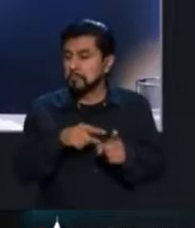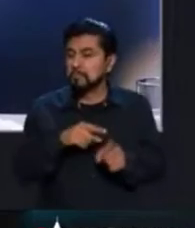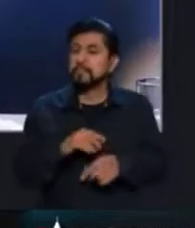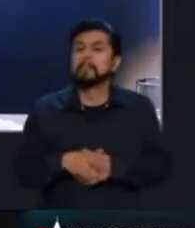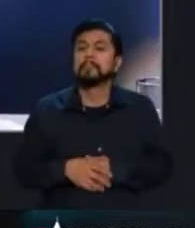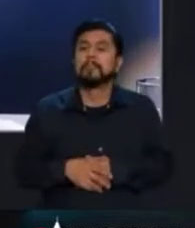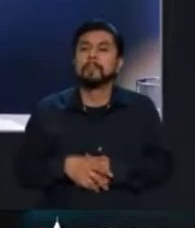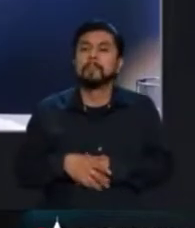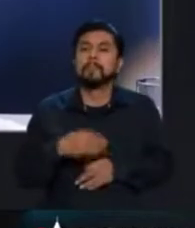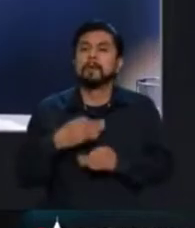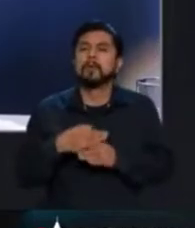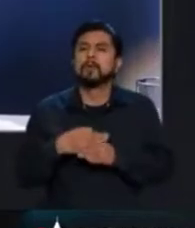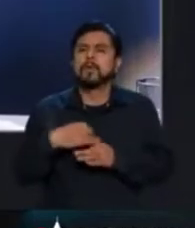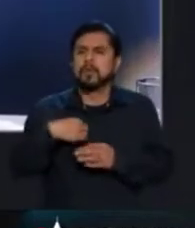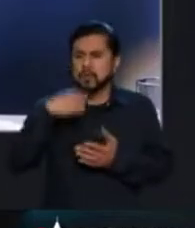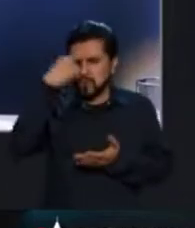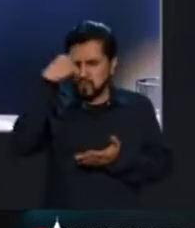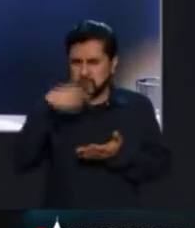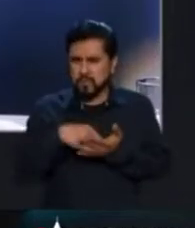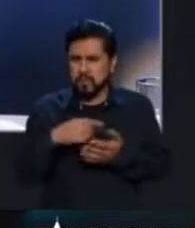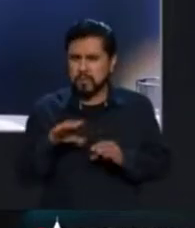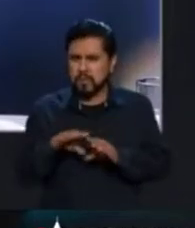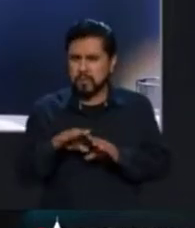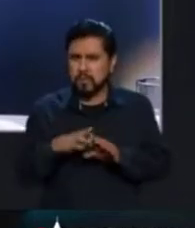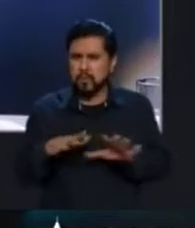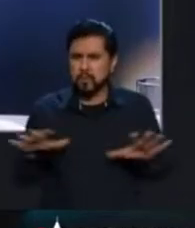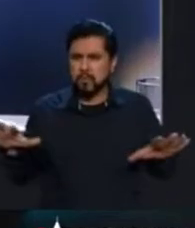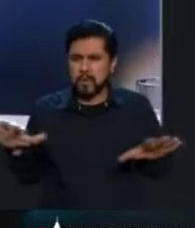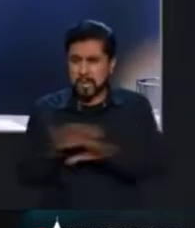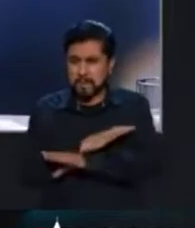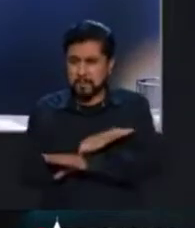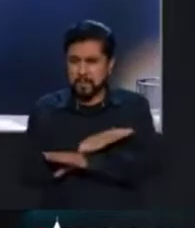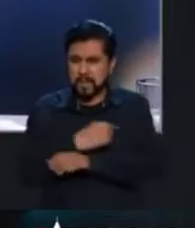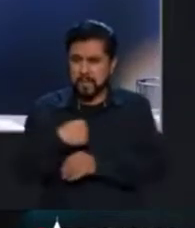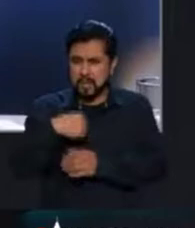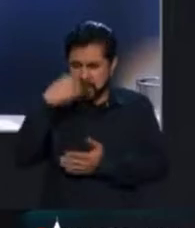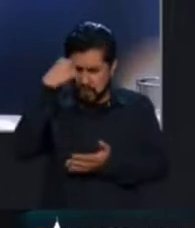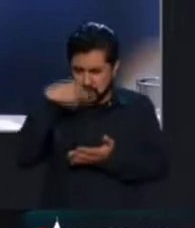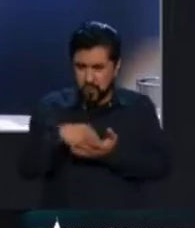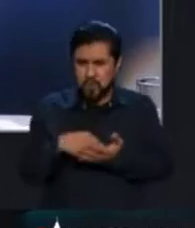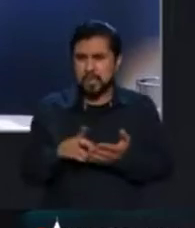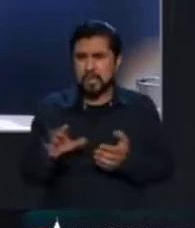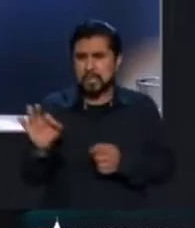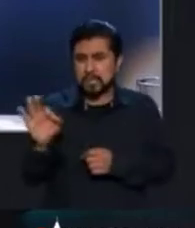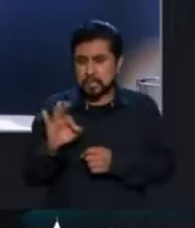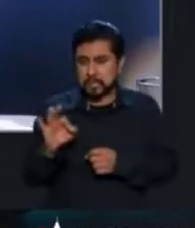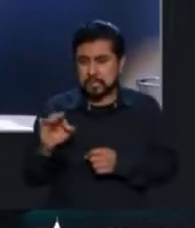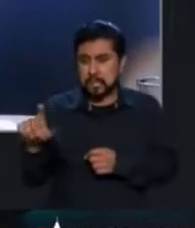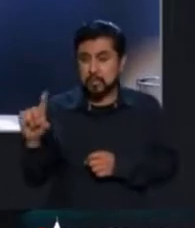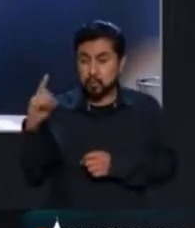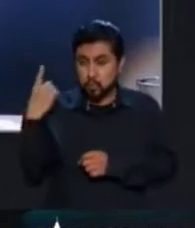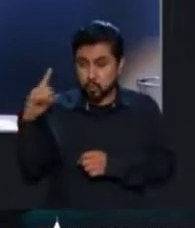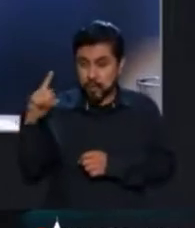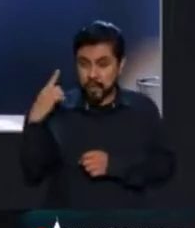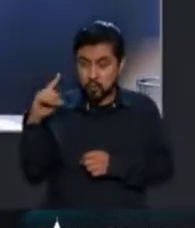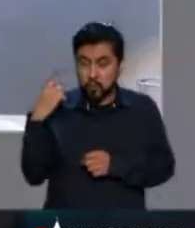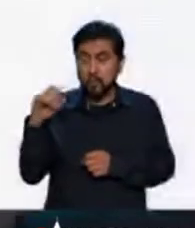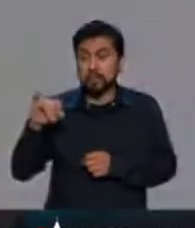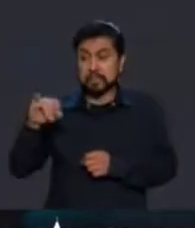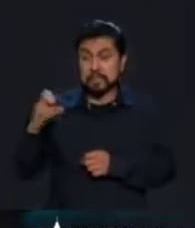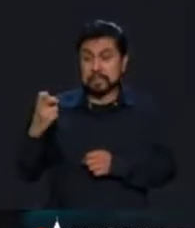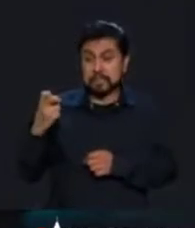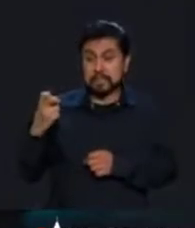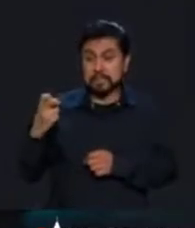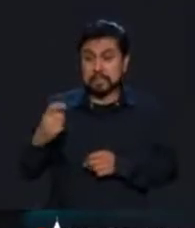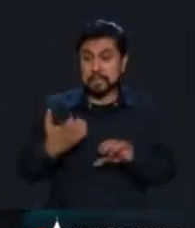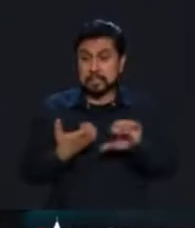que cambies una tendencia electoral o cambies de ganador, tendría que ser una elección cerrada, como podría ser el caso de Durango, donde ahí